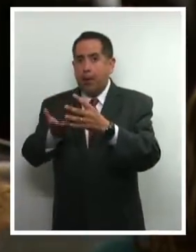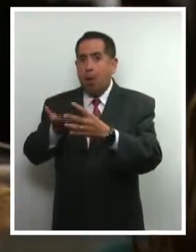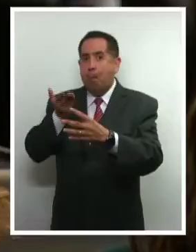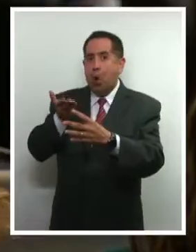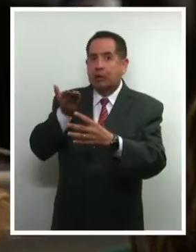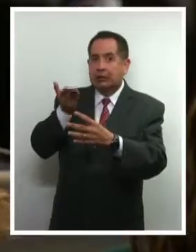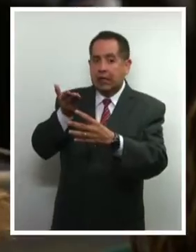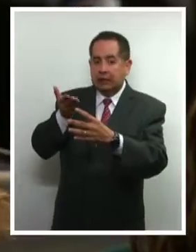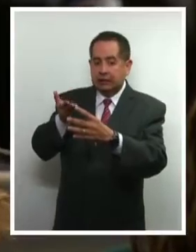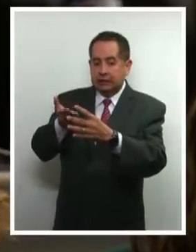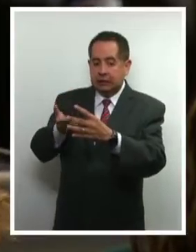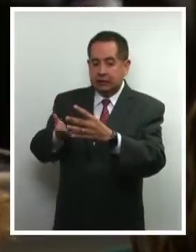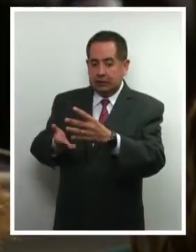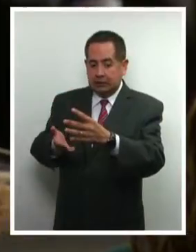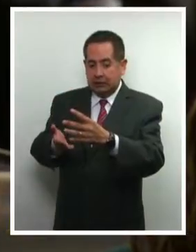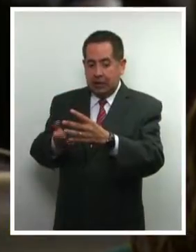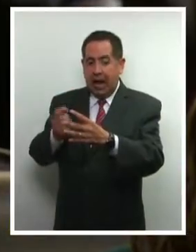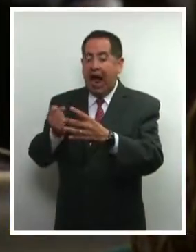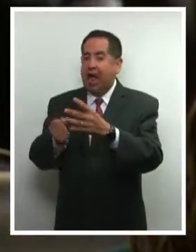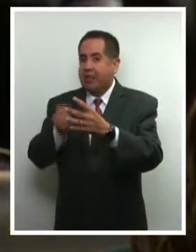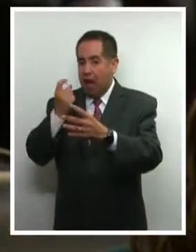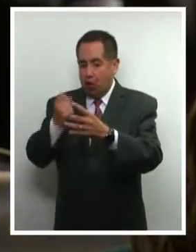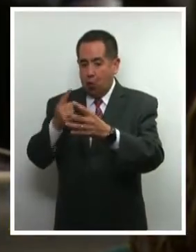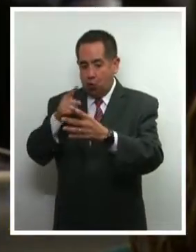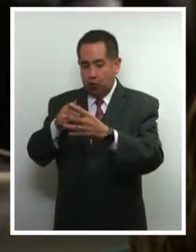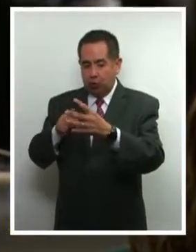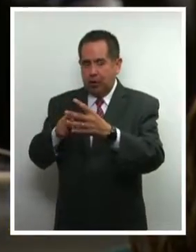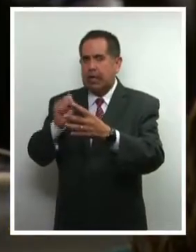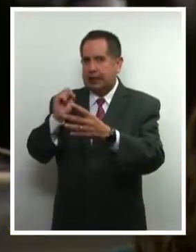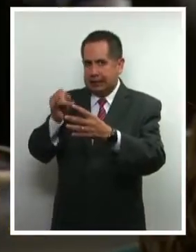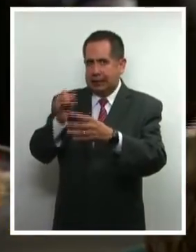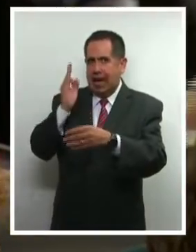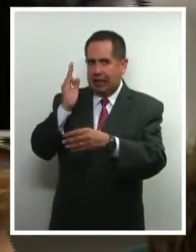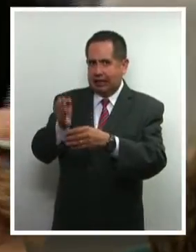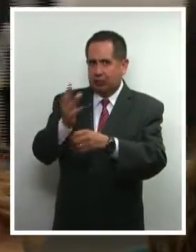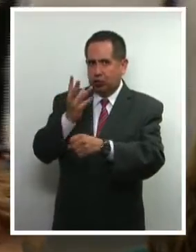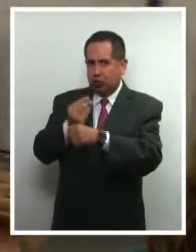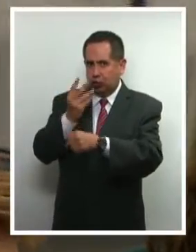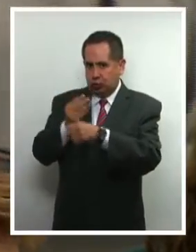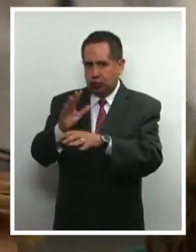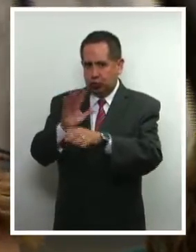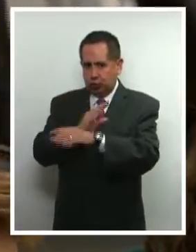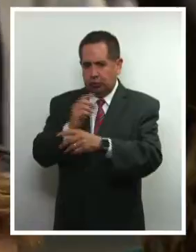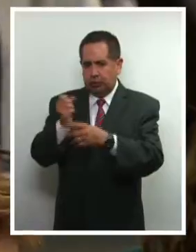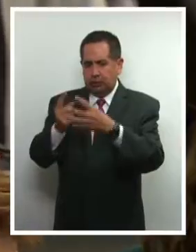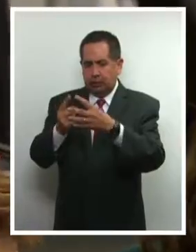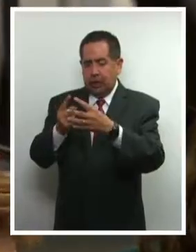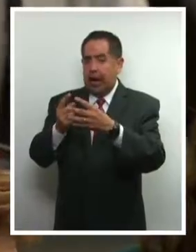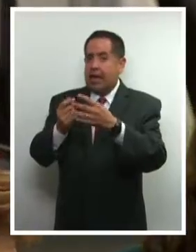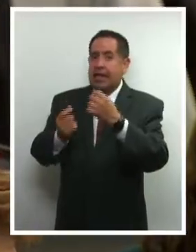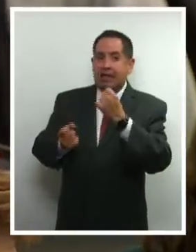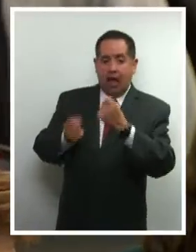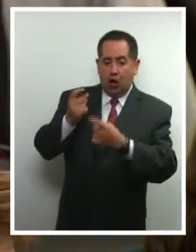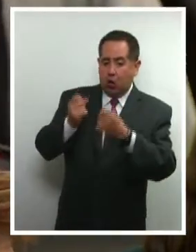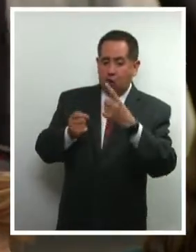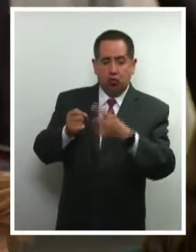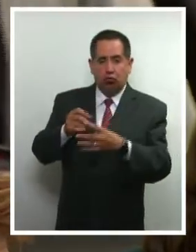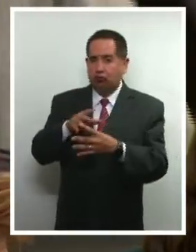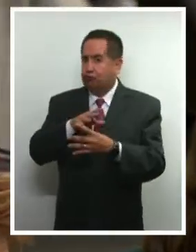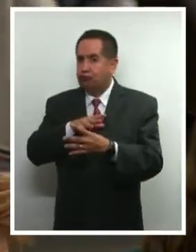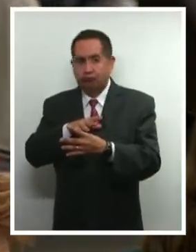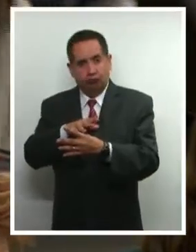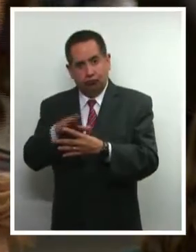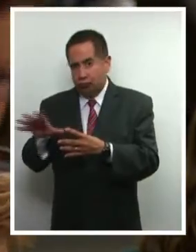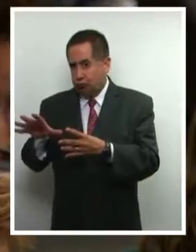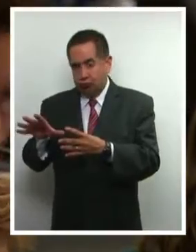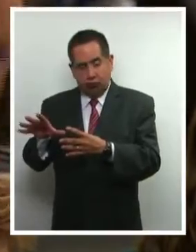propuestas y en algunos casos se aceptaron las propuestas. Así es. Y en algunos casos se rechazaron